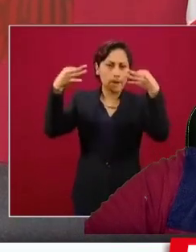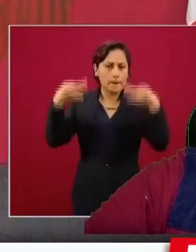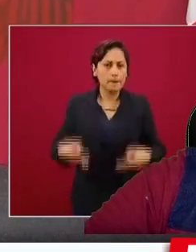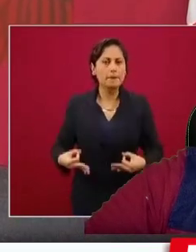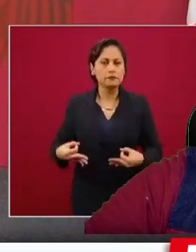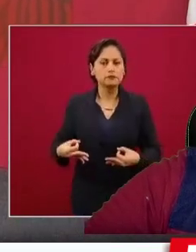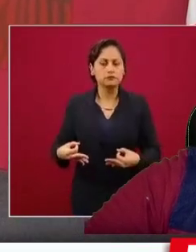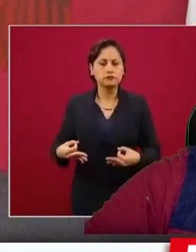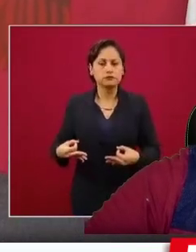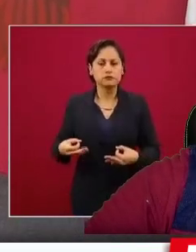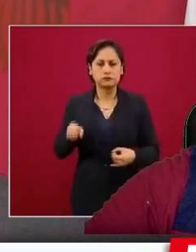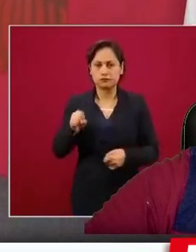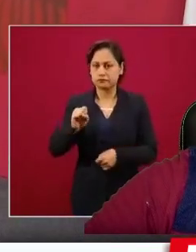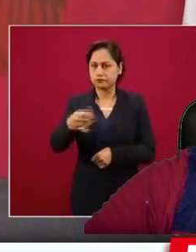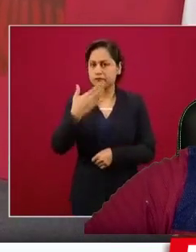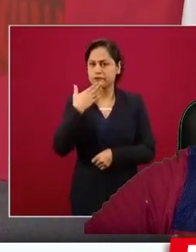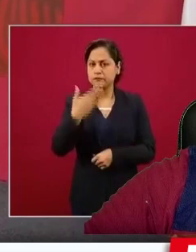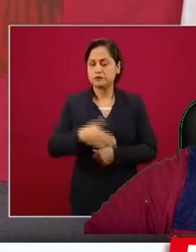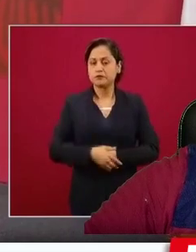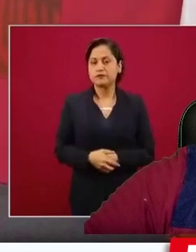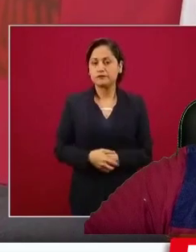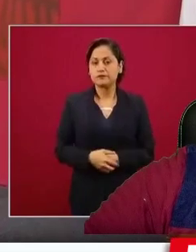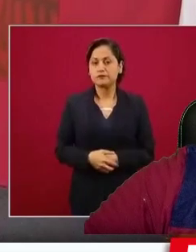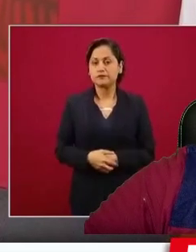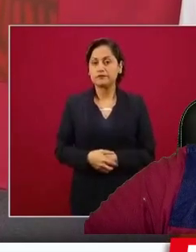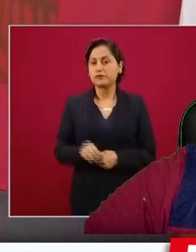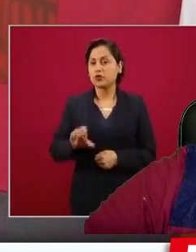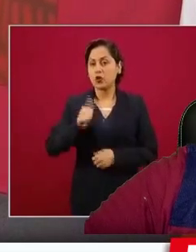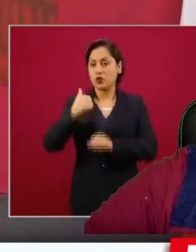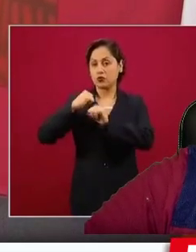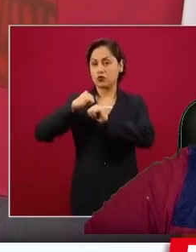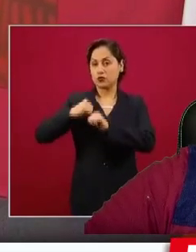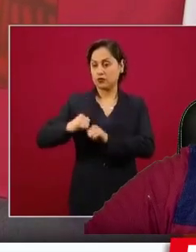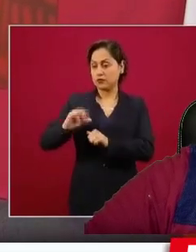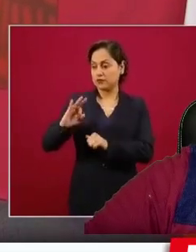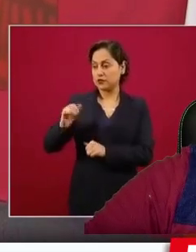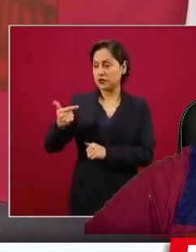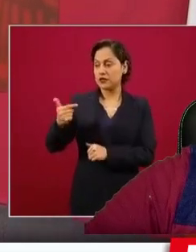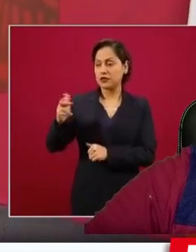honorable. El fiscal general, lo mismo,